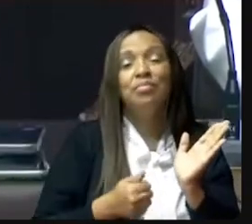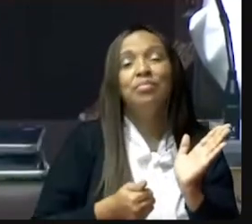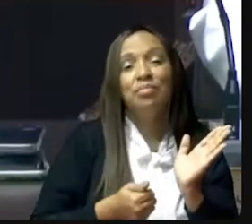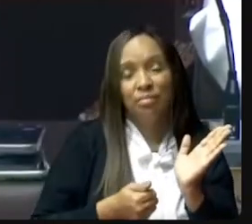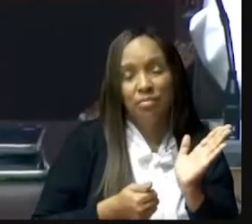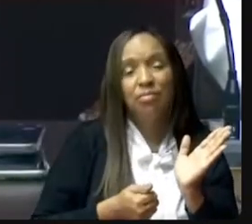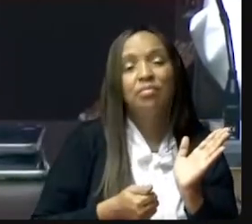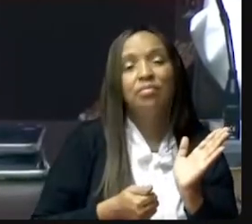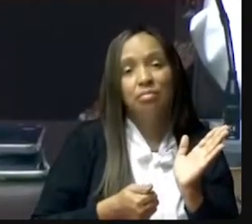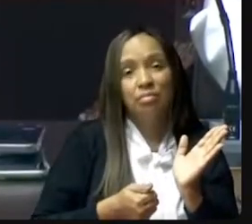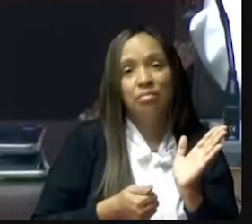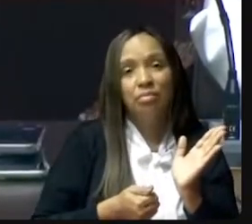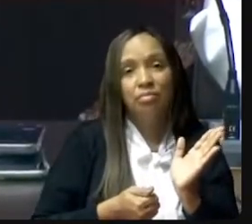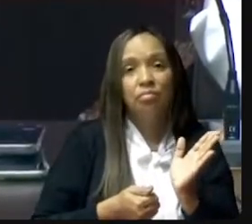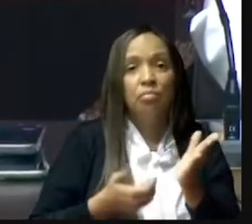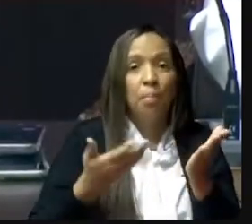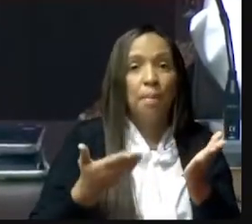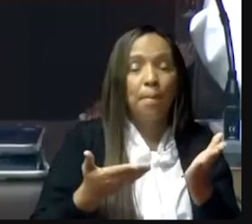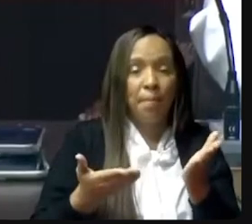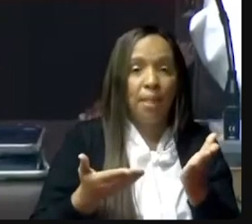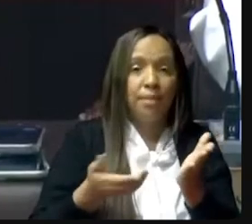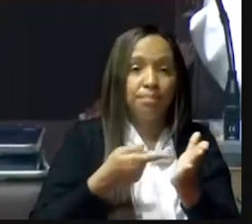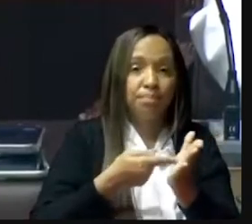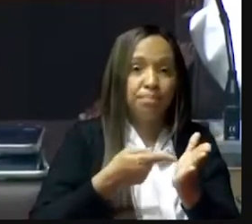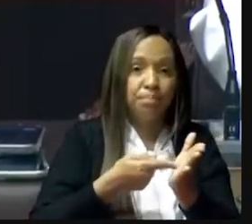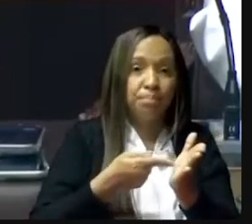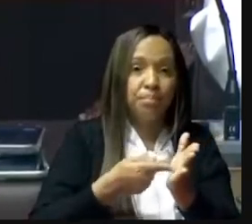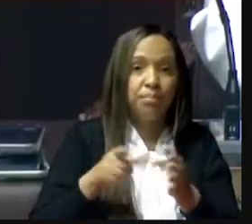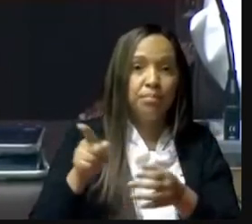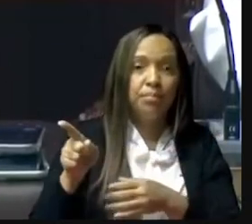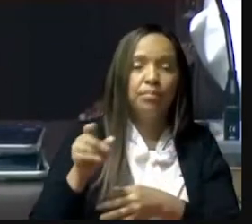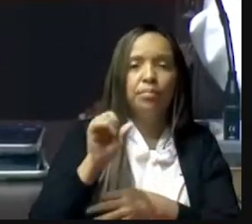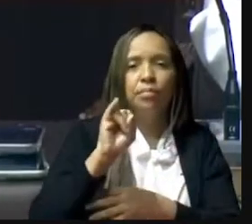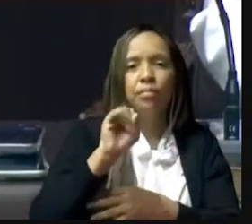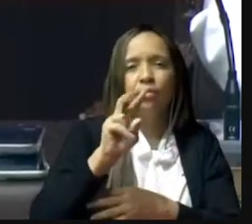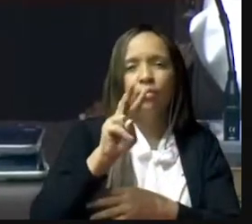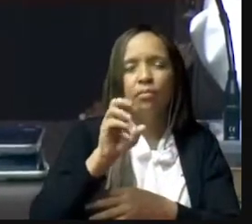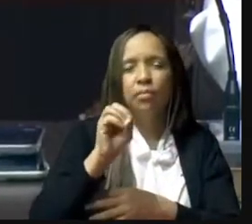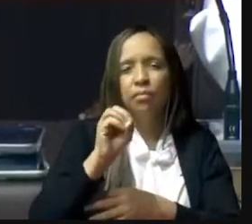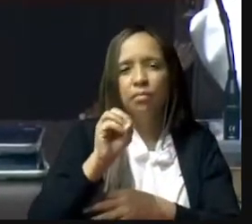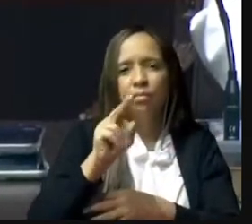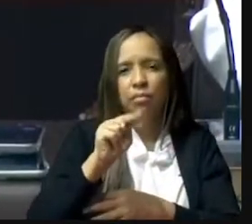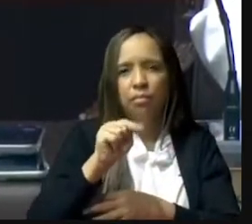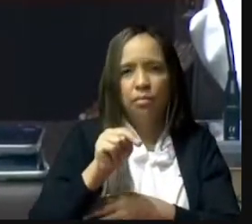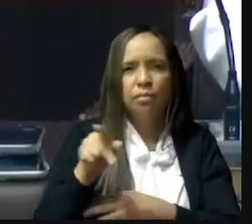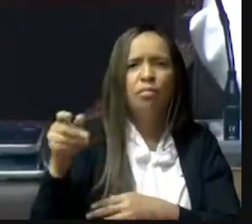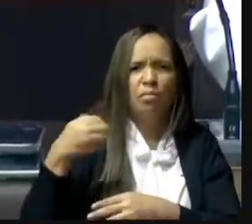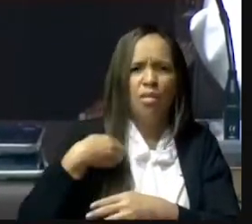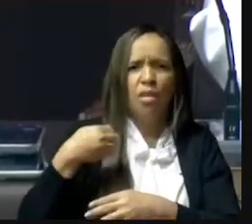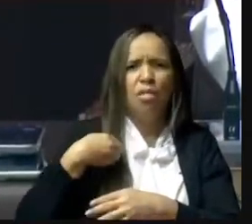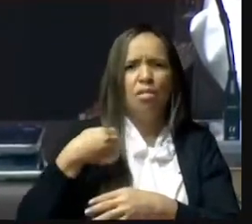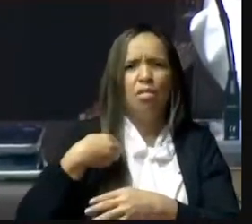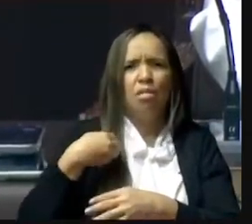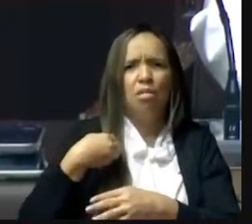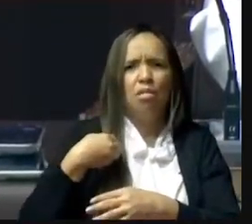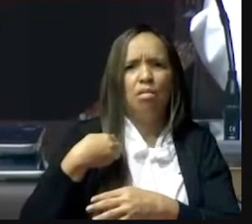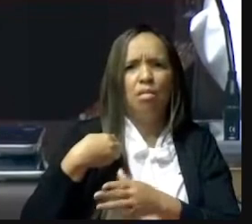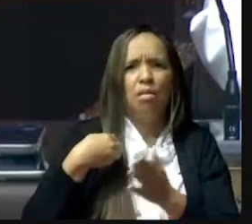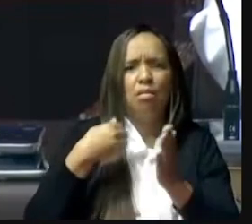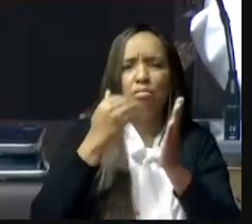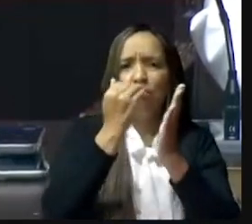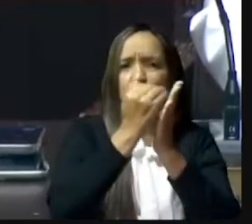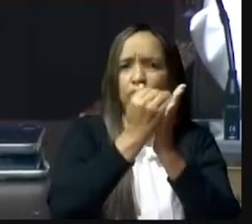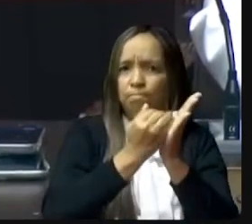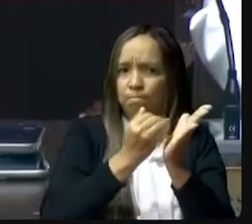formularios para que usted pueda inscribirse para señalar yo quiero que me escuchen